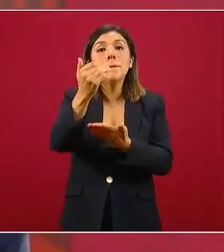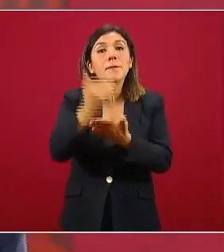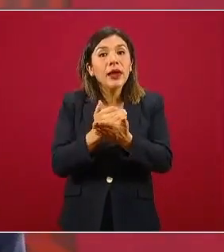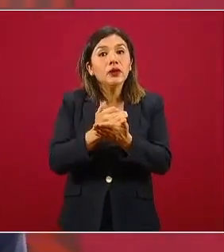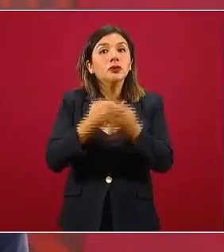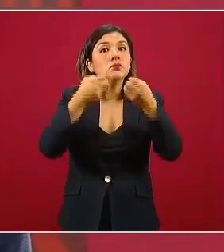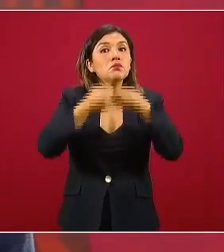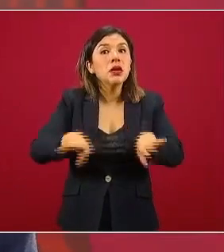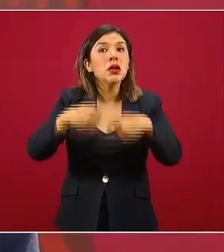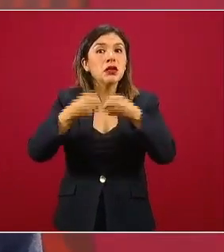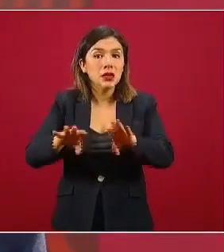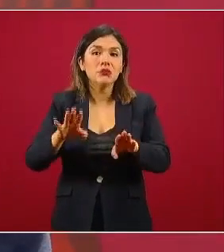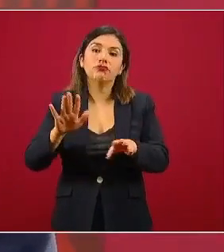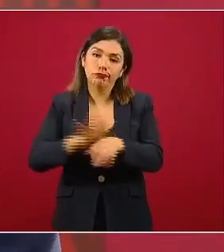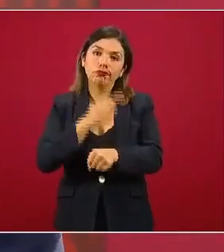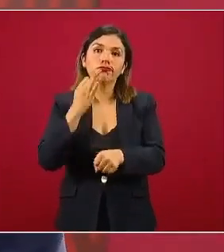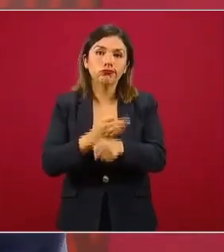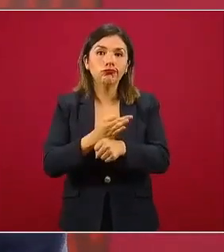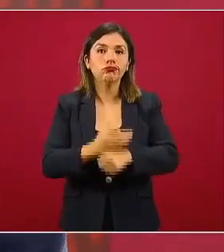perdidos.